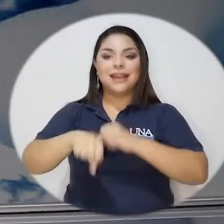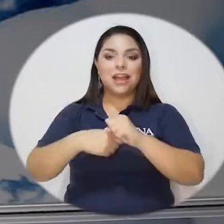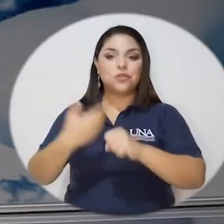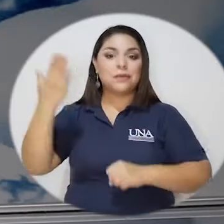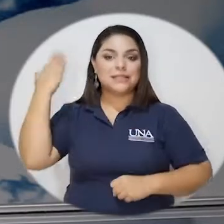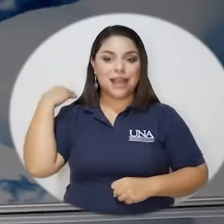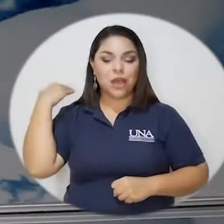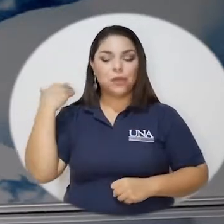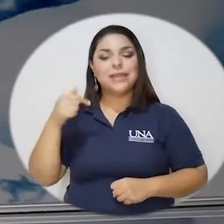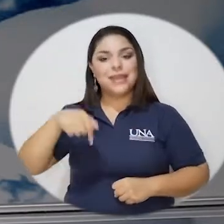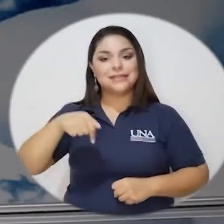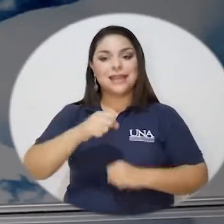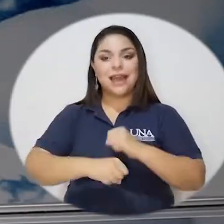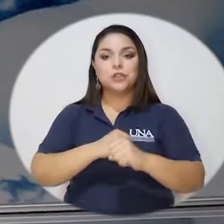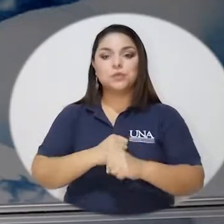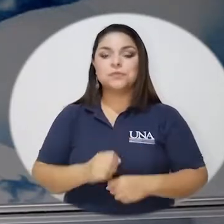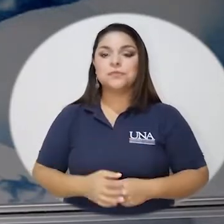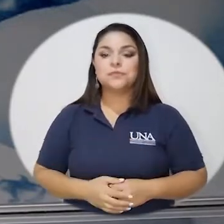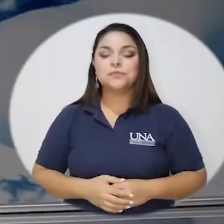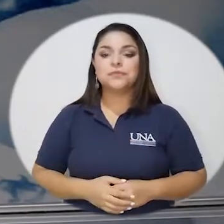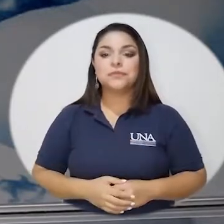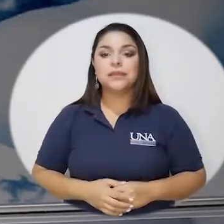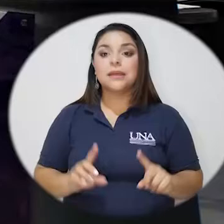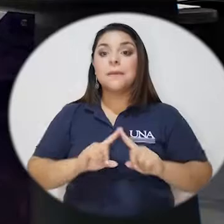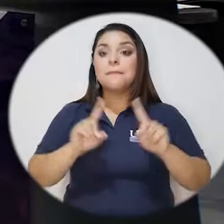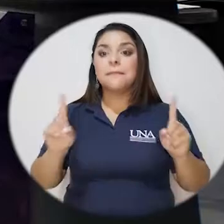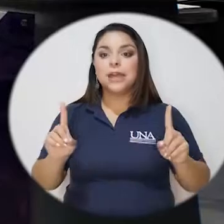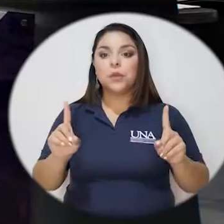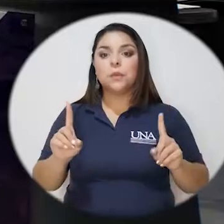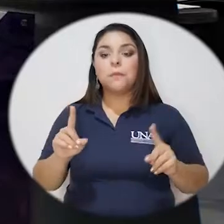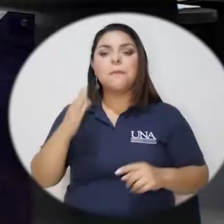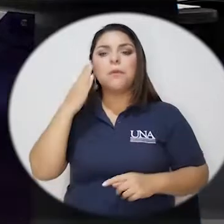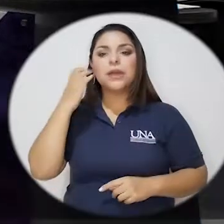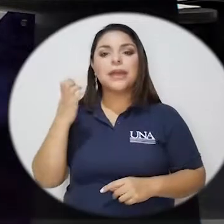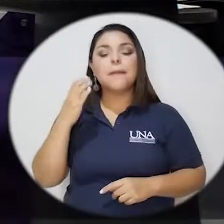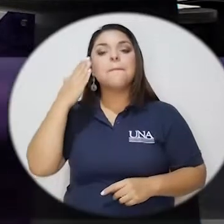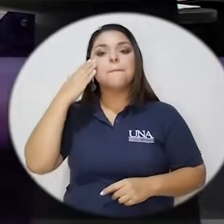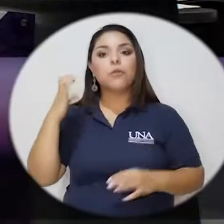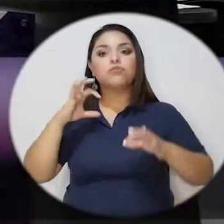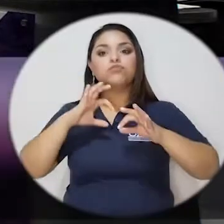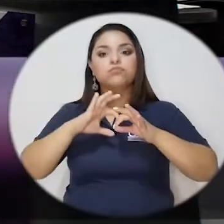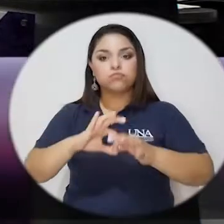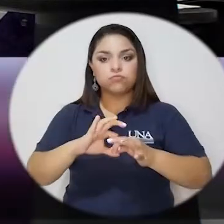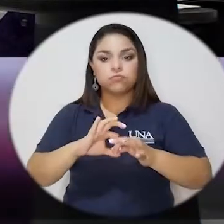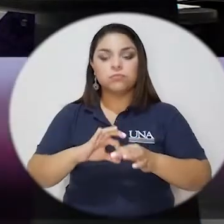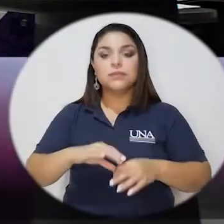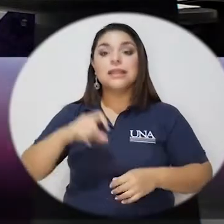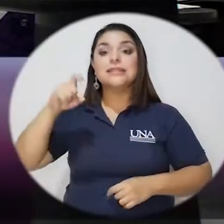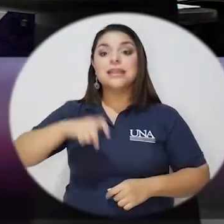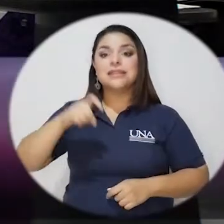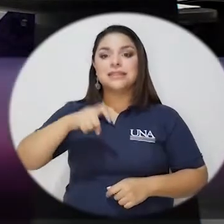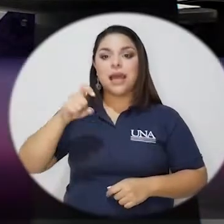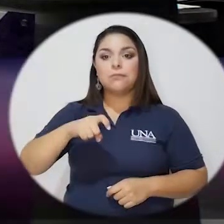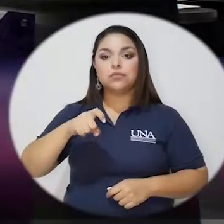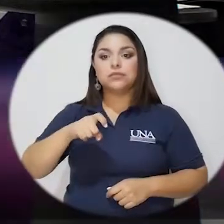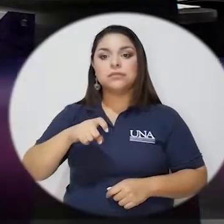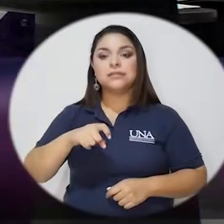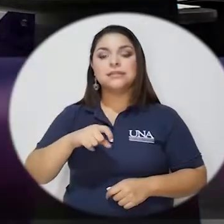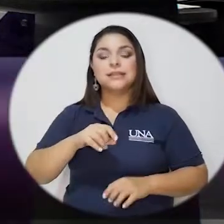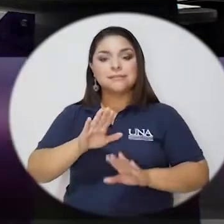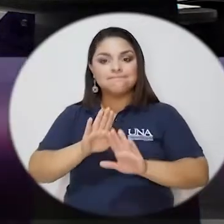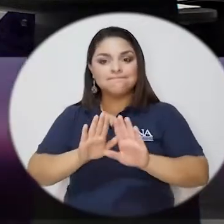todo el año pasado y pero por la propia inercia. Pero necesitamos